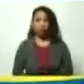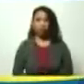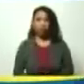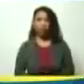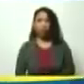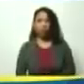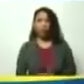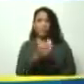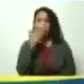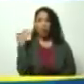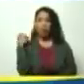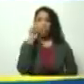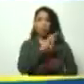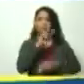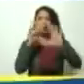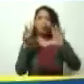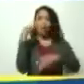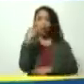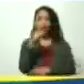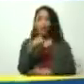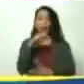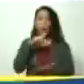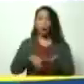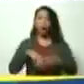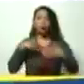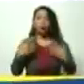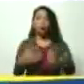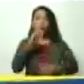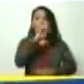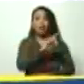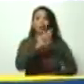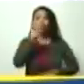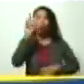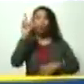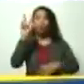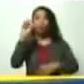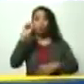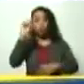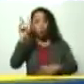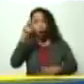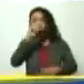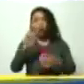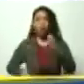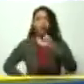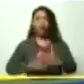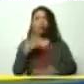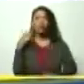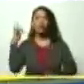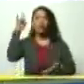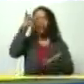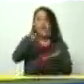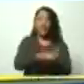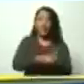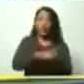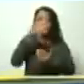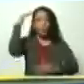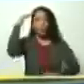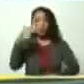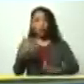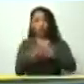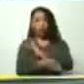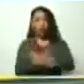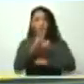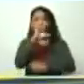pasado 27 de noviembre que se cumplieron 102 años de fundación de nuestra fuerza aérea y 30 años